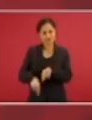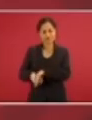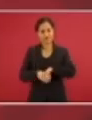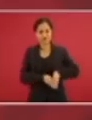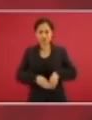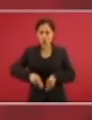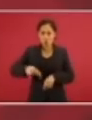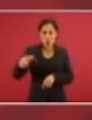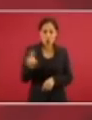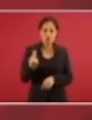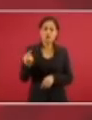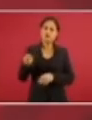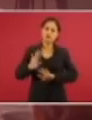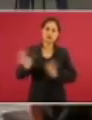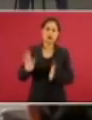Están